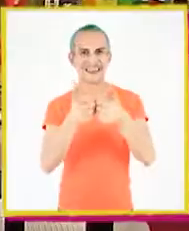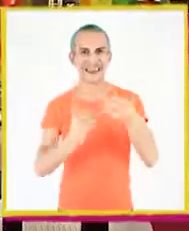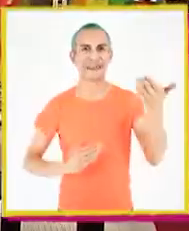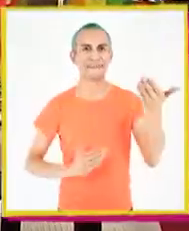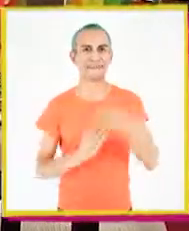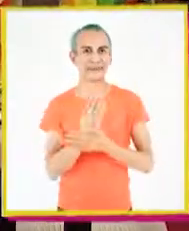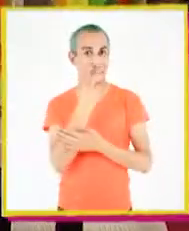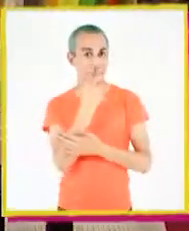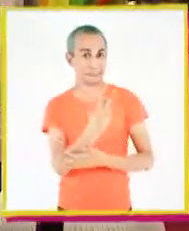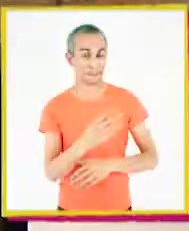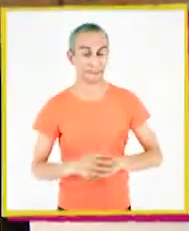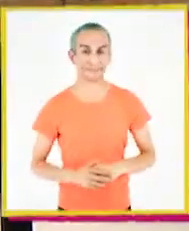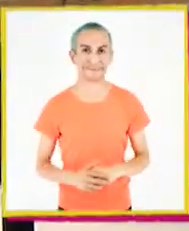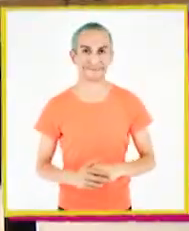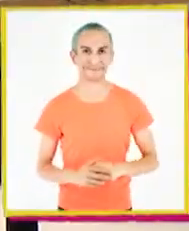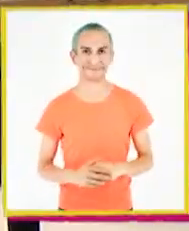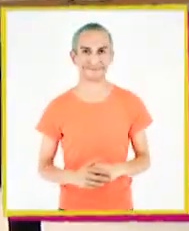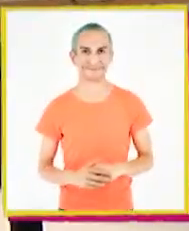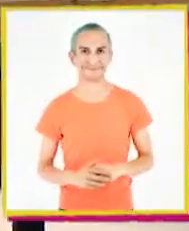Bien, vamos a la C.